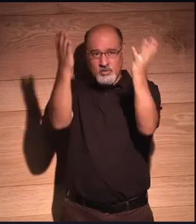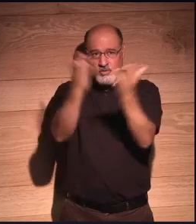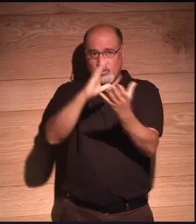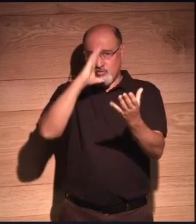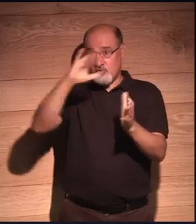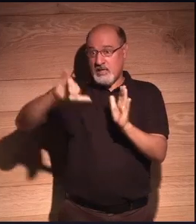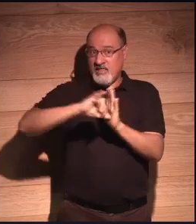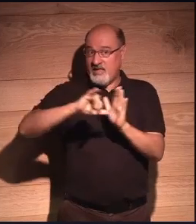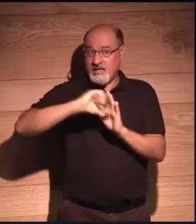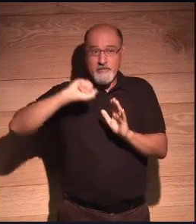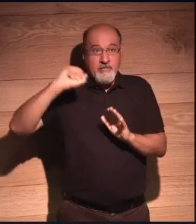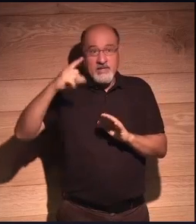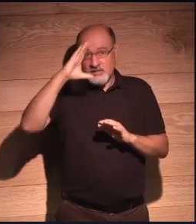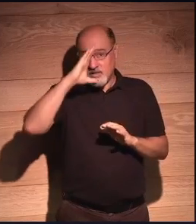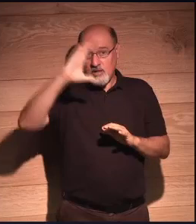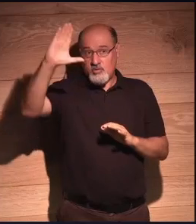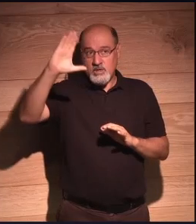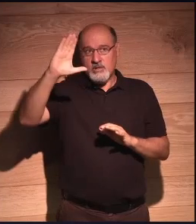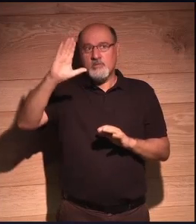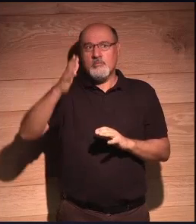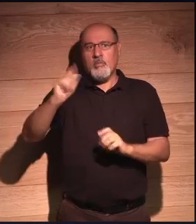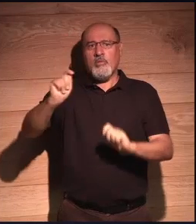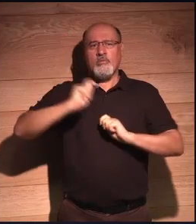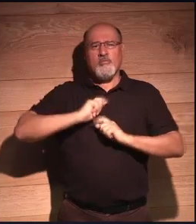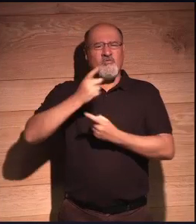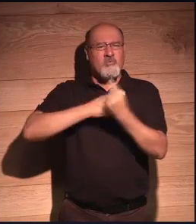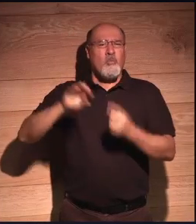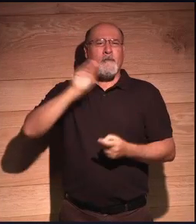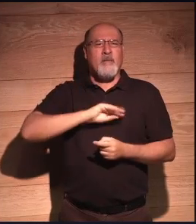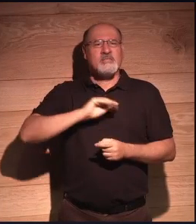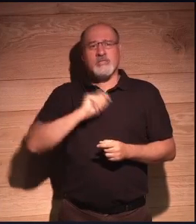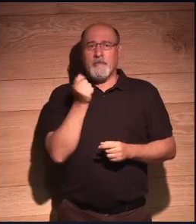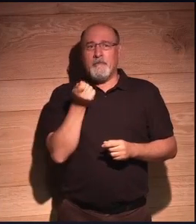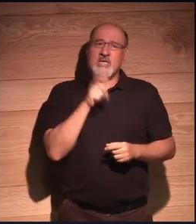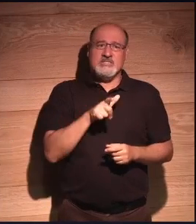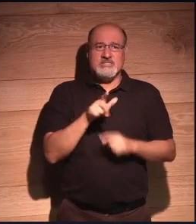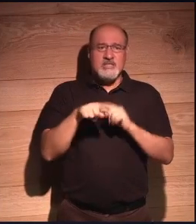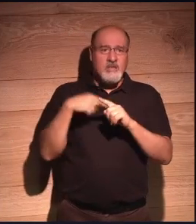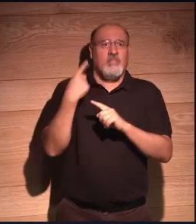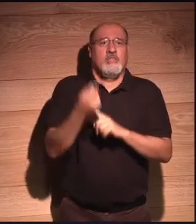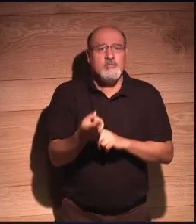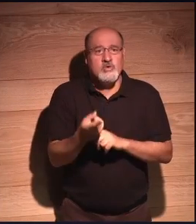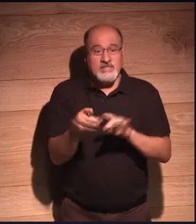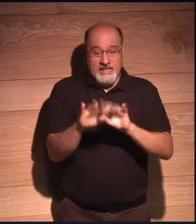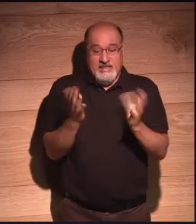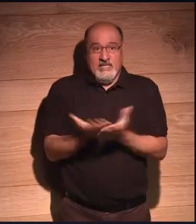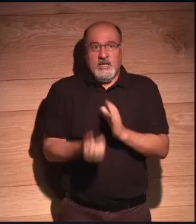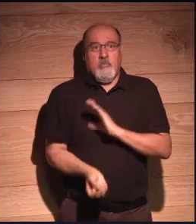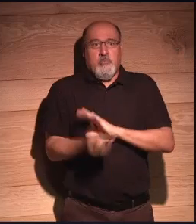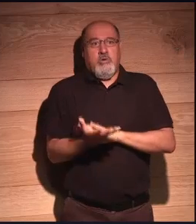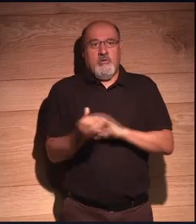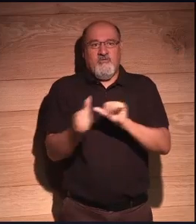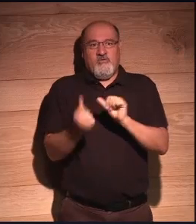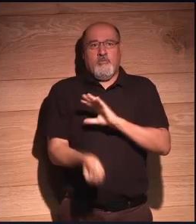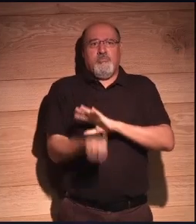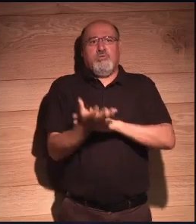más cercano a nosotros, como es la Luna, pues nos proporcionaría muchas pistas acerca de cómo se ha hecho la Tierra también. O sea, ya no